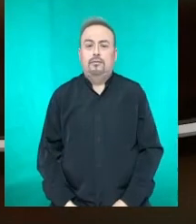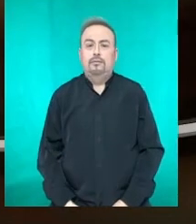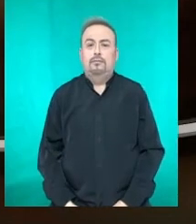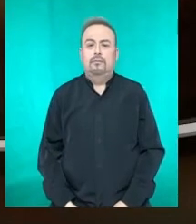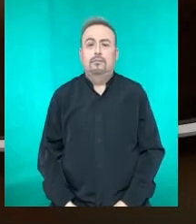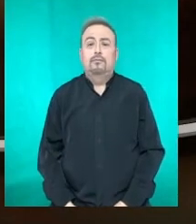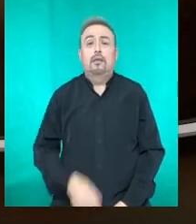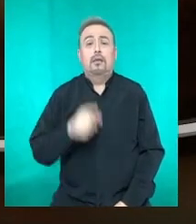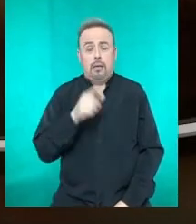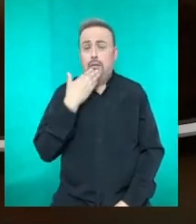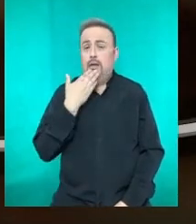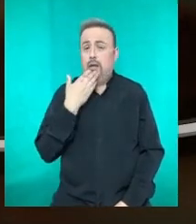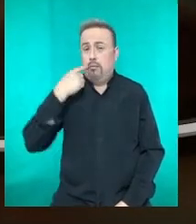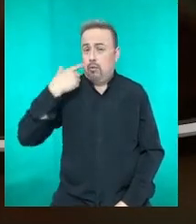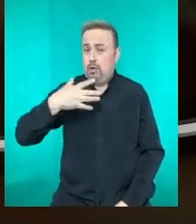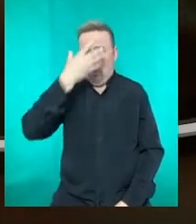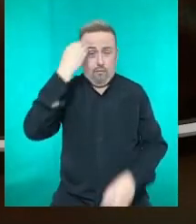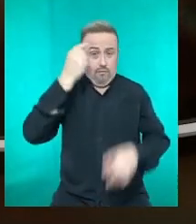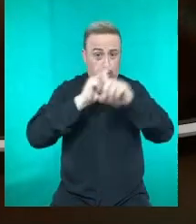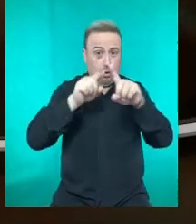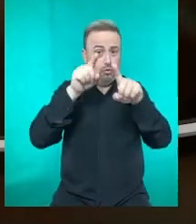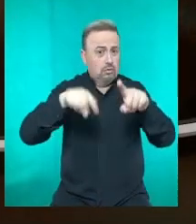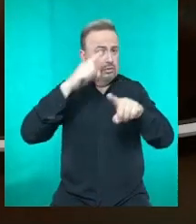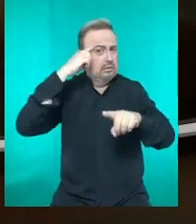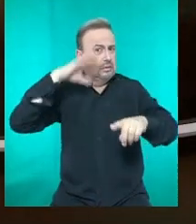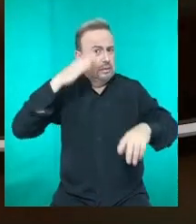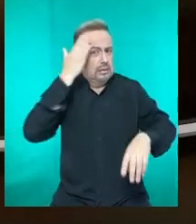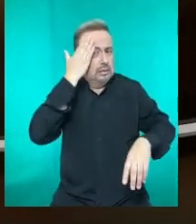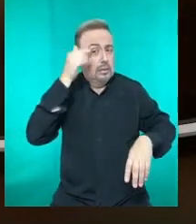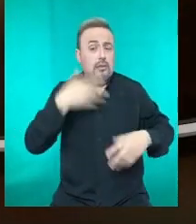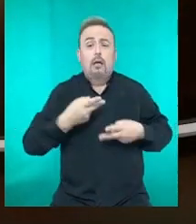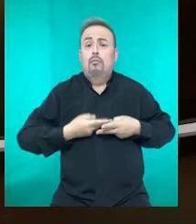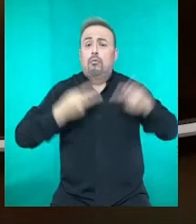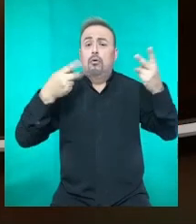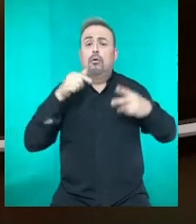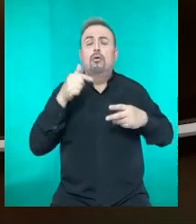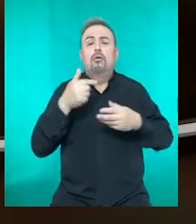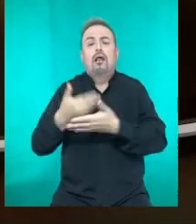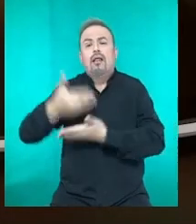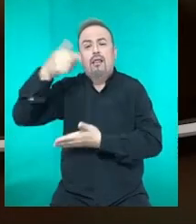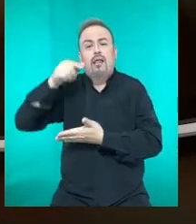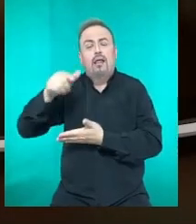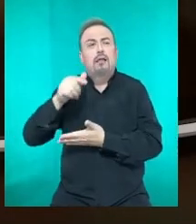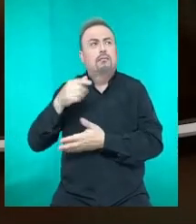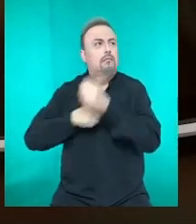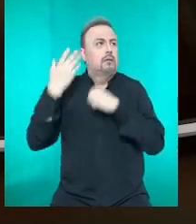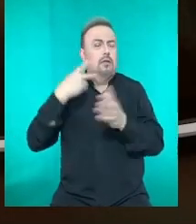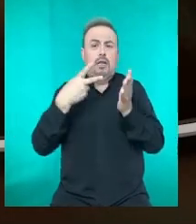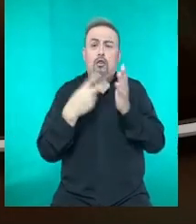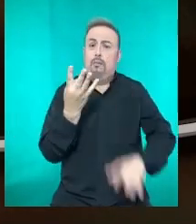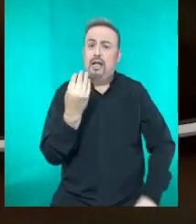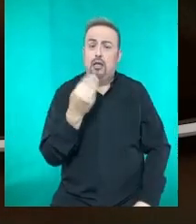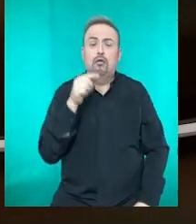Algo importante para no olvidar y tener en cuenta, esto salió publicado en The Wall Street Journal el año